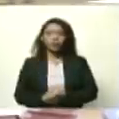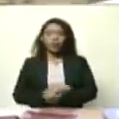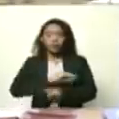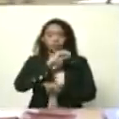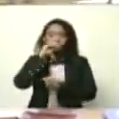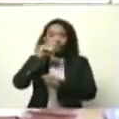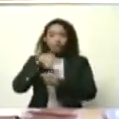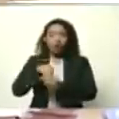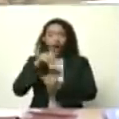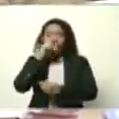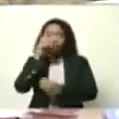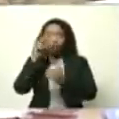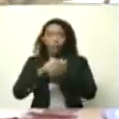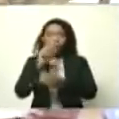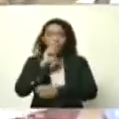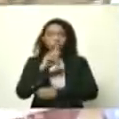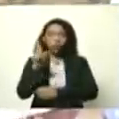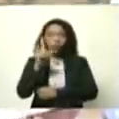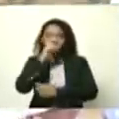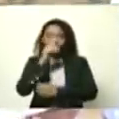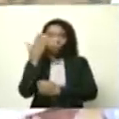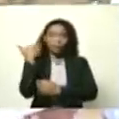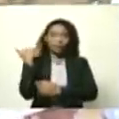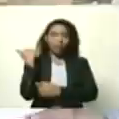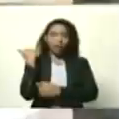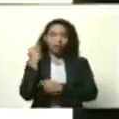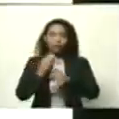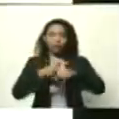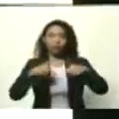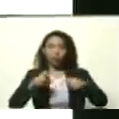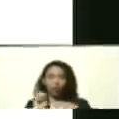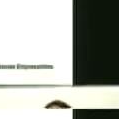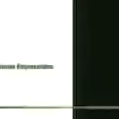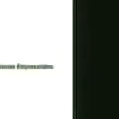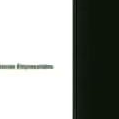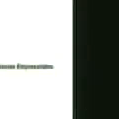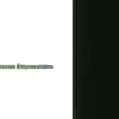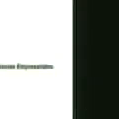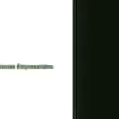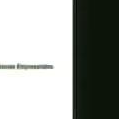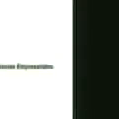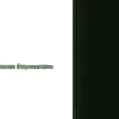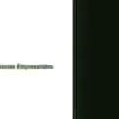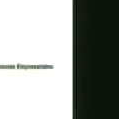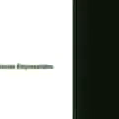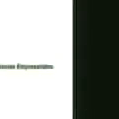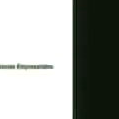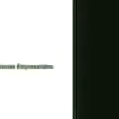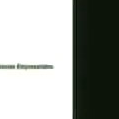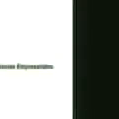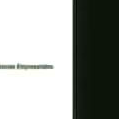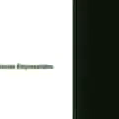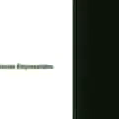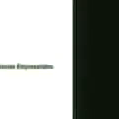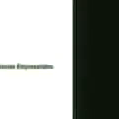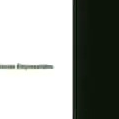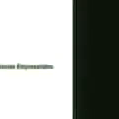año 2021, es decir, el año pasado, aumentó un 94% respecto al año